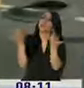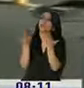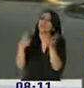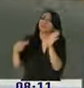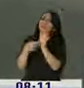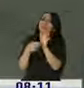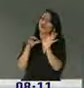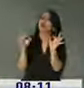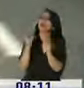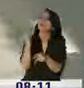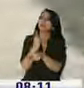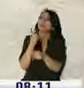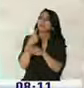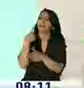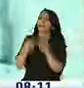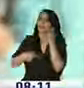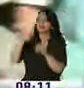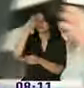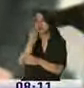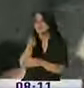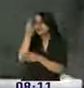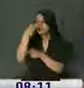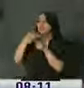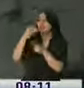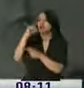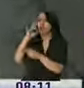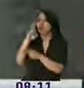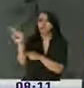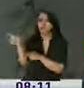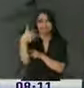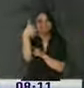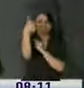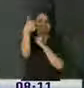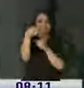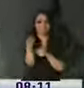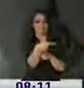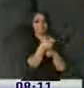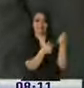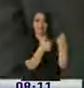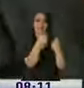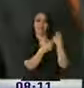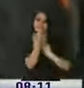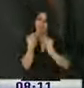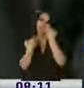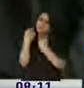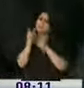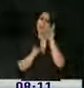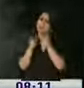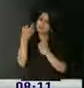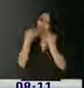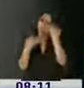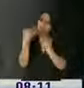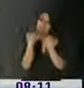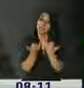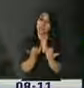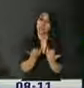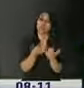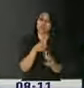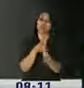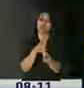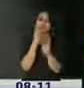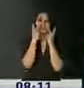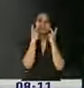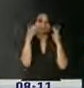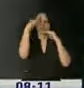cuál es la utilización. Carlos, muy buenos días. Vamos a dirigirnos un poquito para el vehículo para explicar a la ciudadanía que se encuentra en este momento viendo el